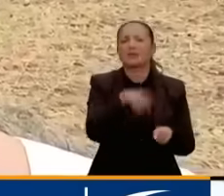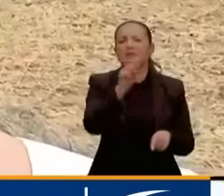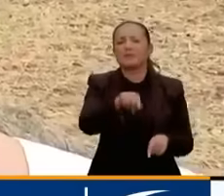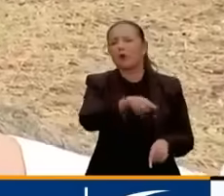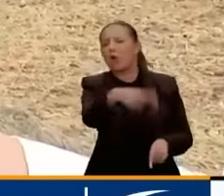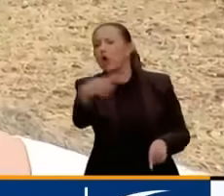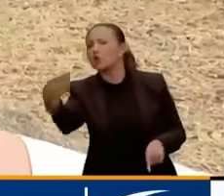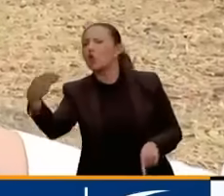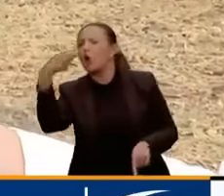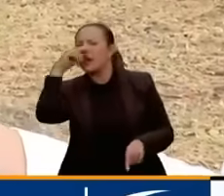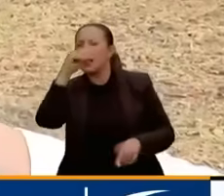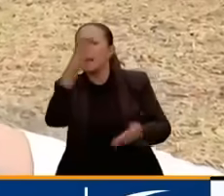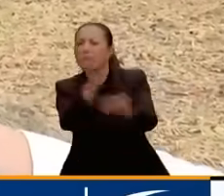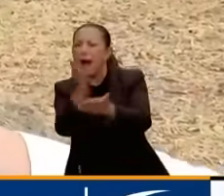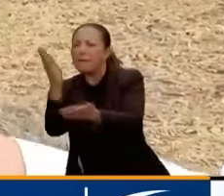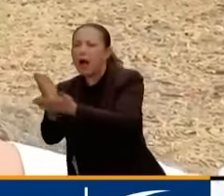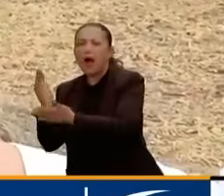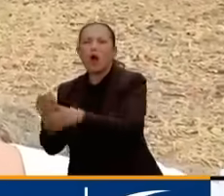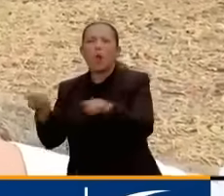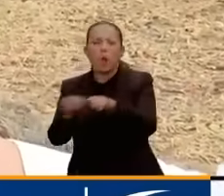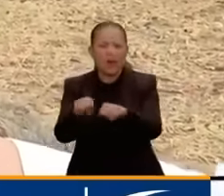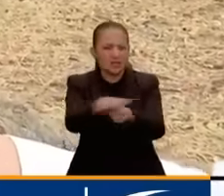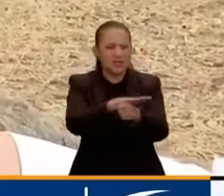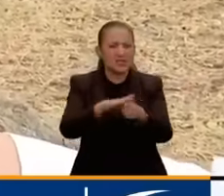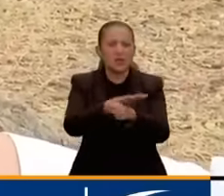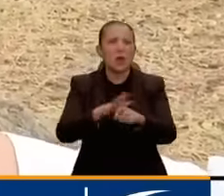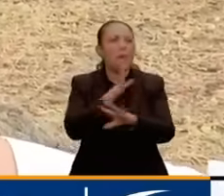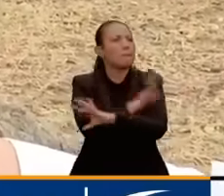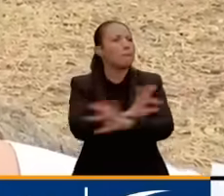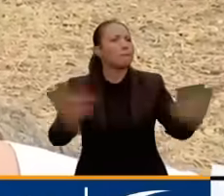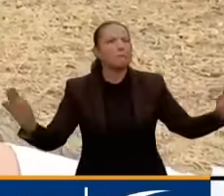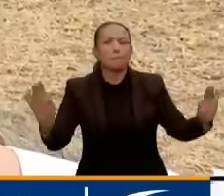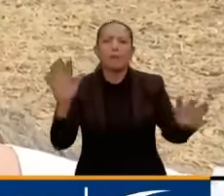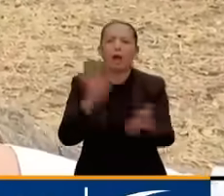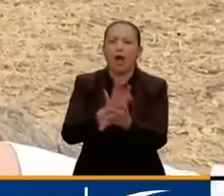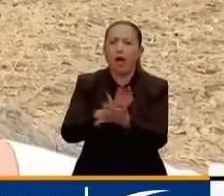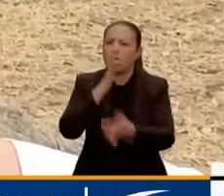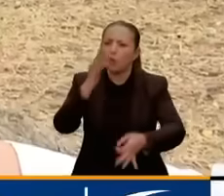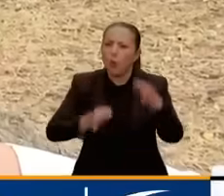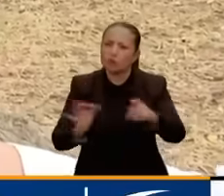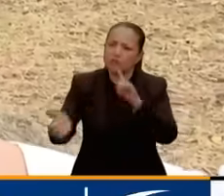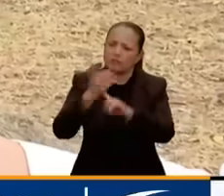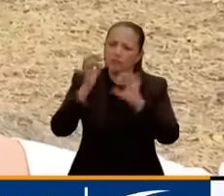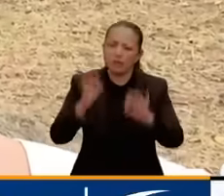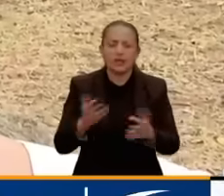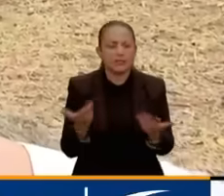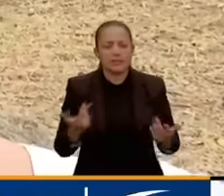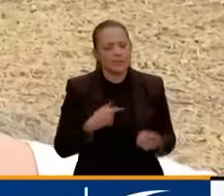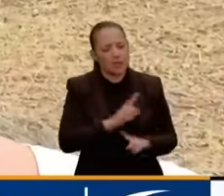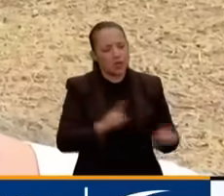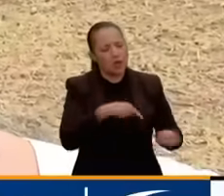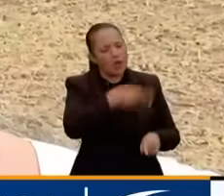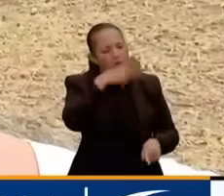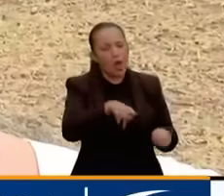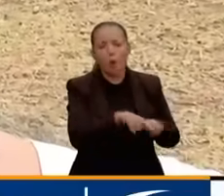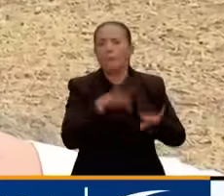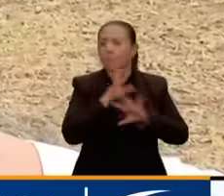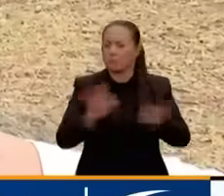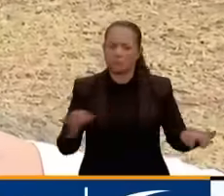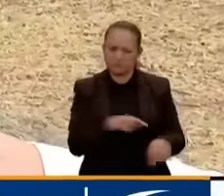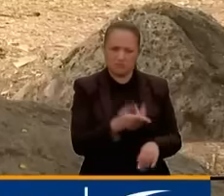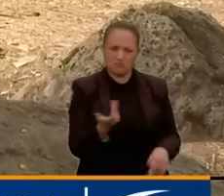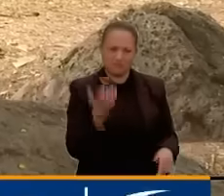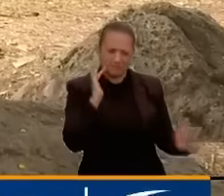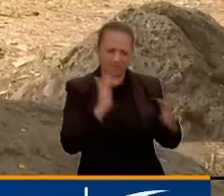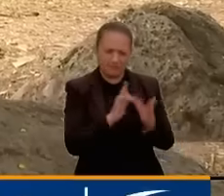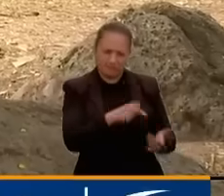niñas que también están en la impunidad y que no se quede así el caso de mi hermana, que no se merecía esa muerte así.